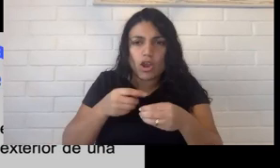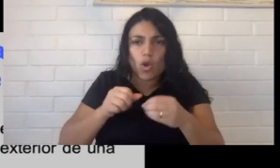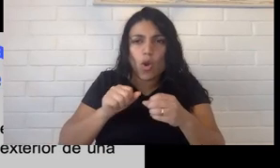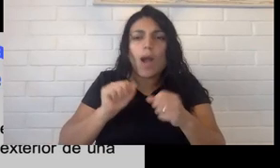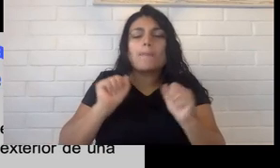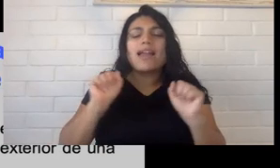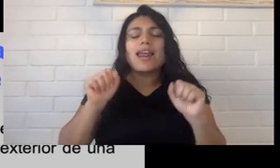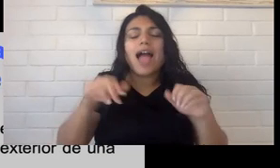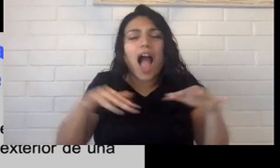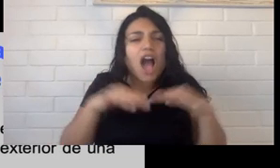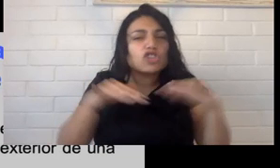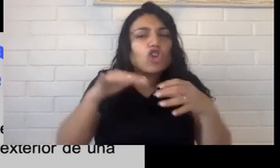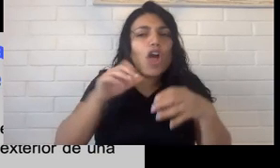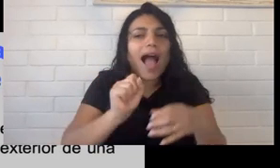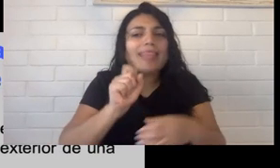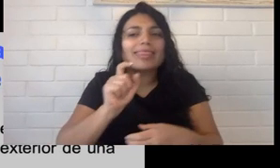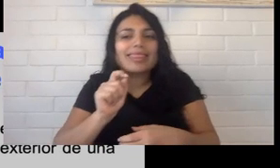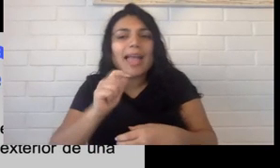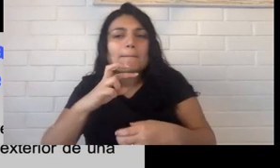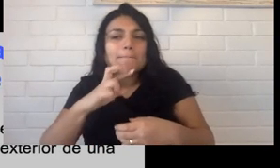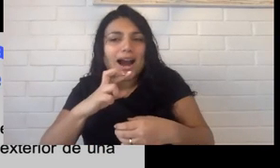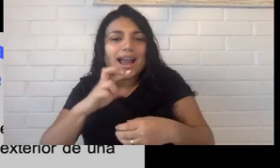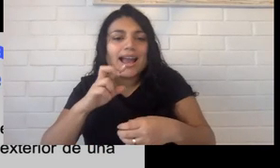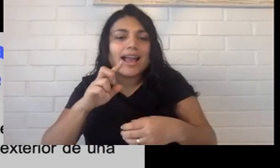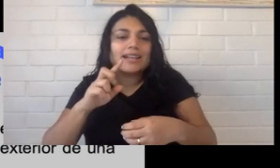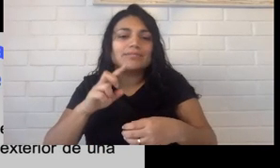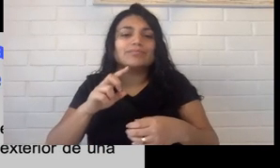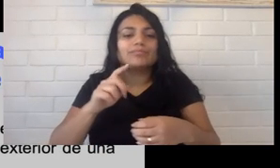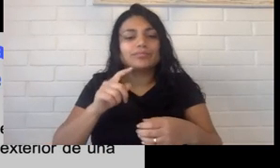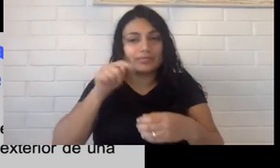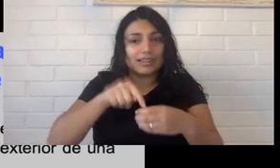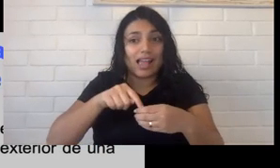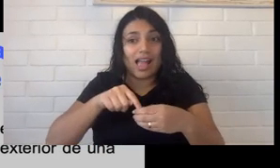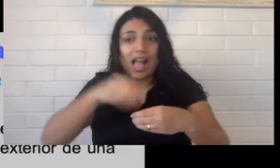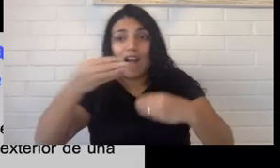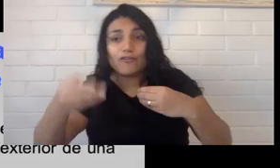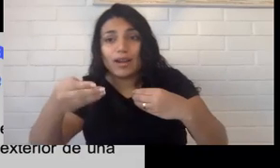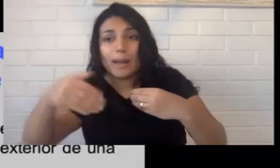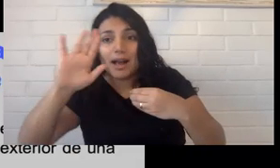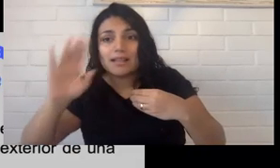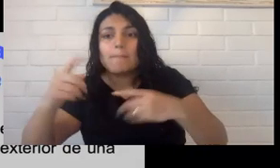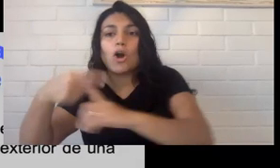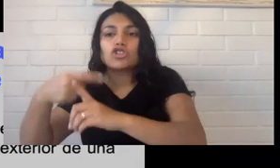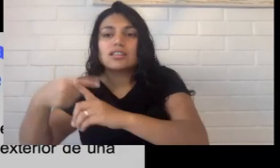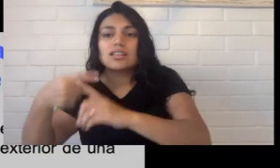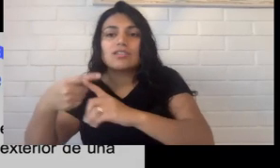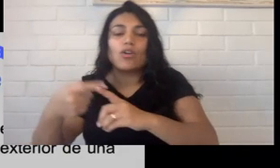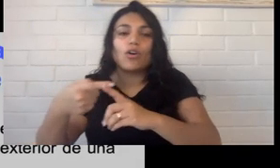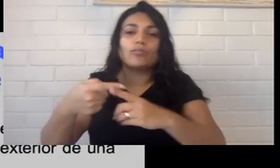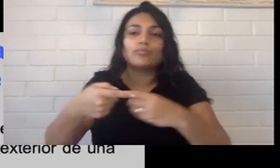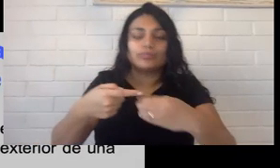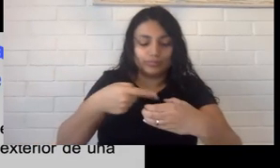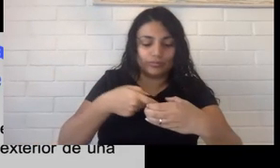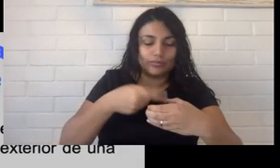bomba sodio-potasio ATPasa, que concentra más carga positiva en el exterior que en el interior, porque exporta